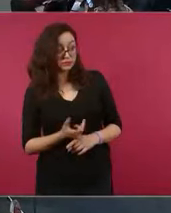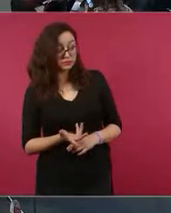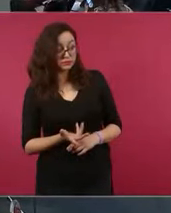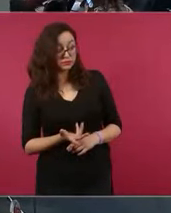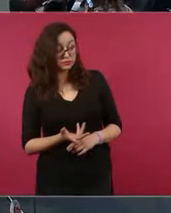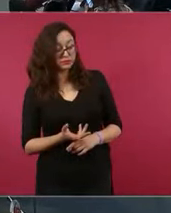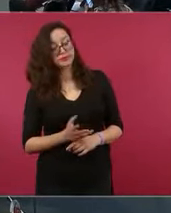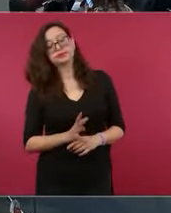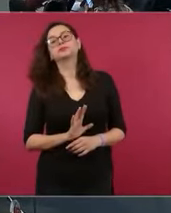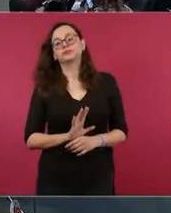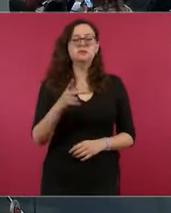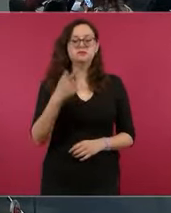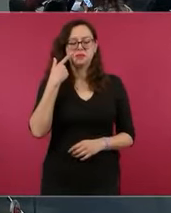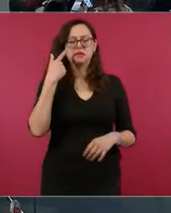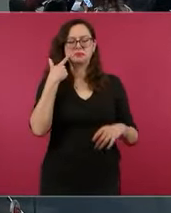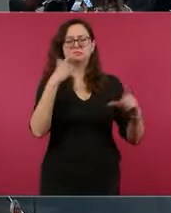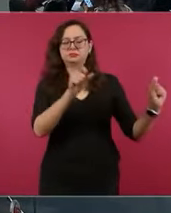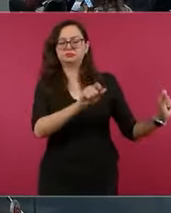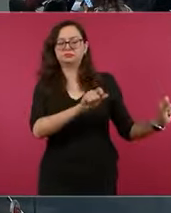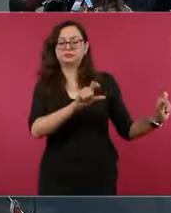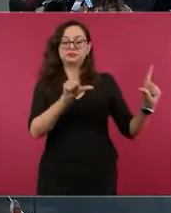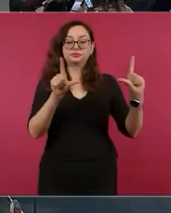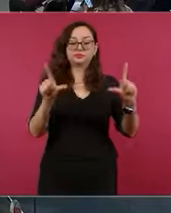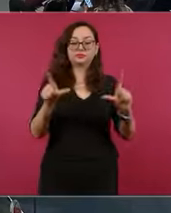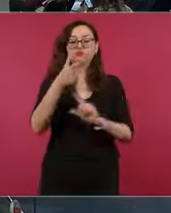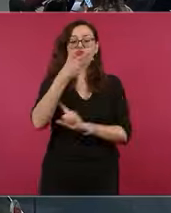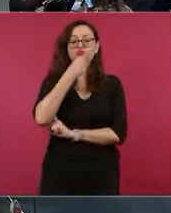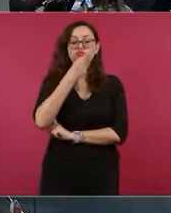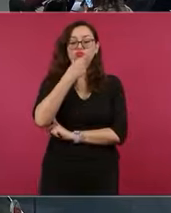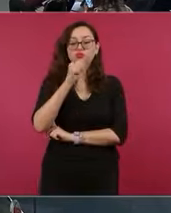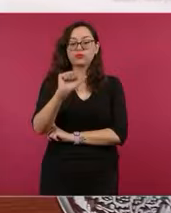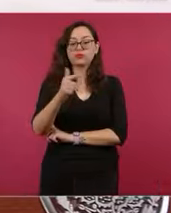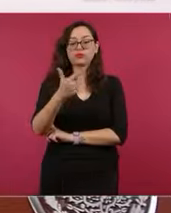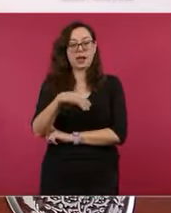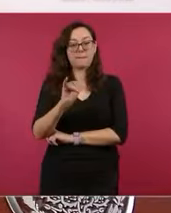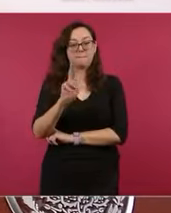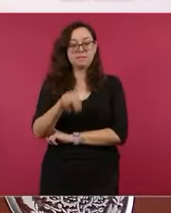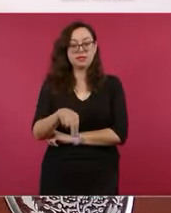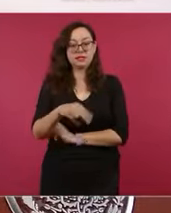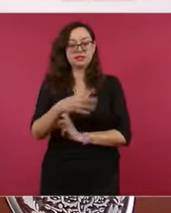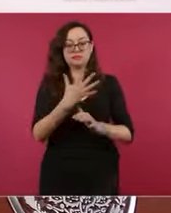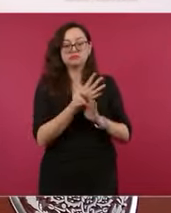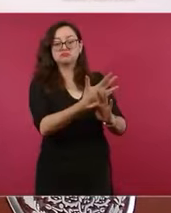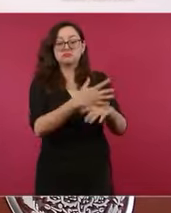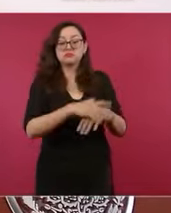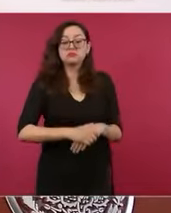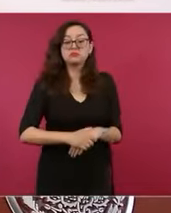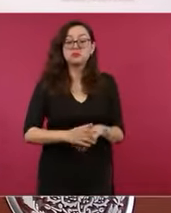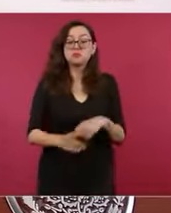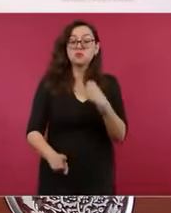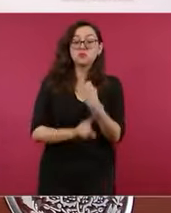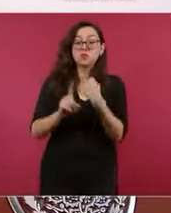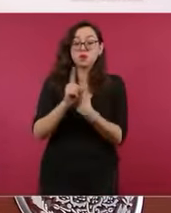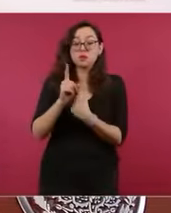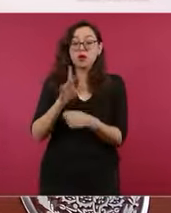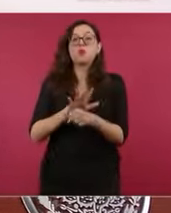qué tranquilidad Aguilar dice que el problema es porque no se